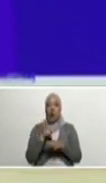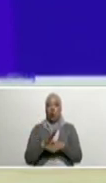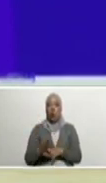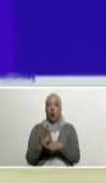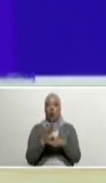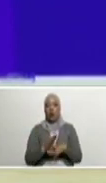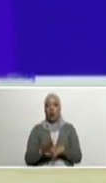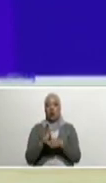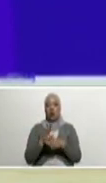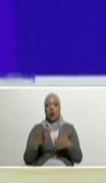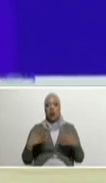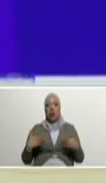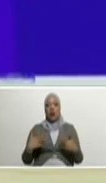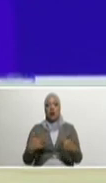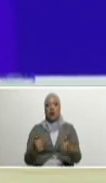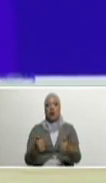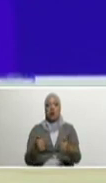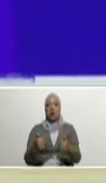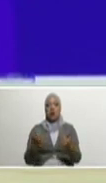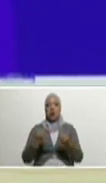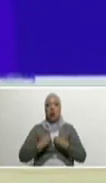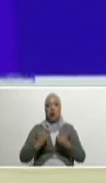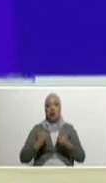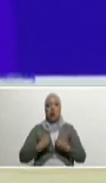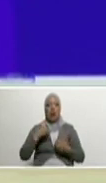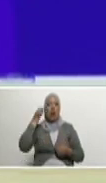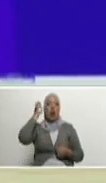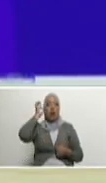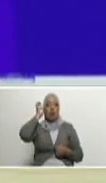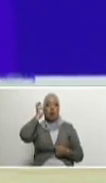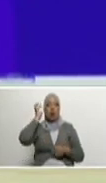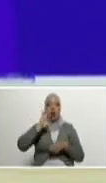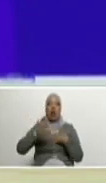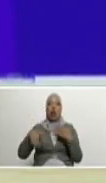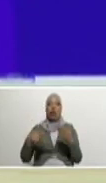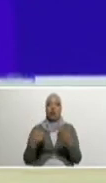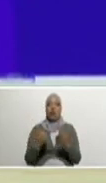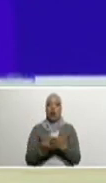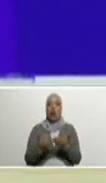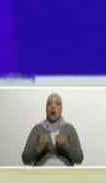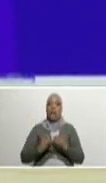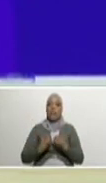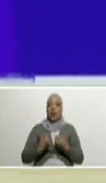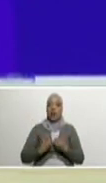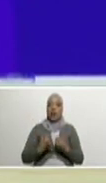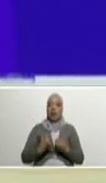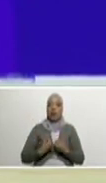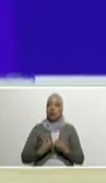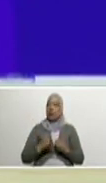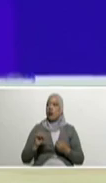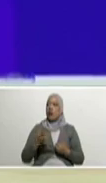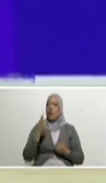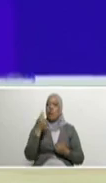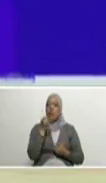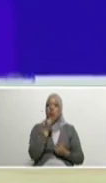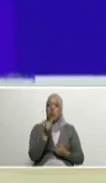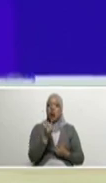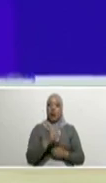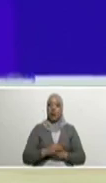protección de la salud y la vida de la mujer en todas las etapas de su vida. Primer vértice,